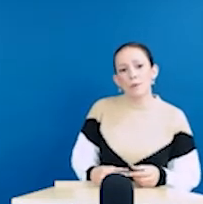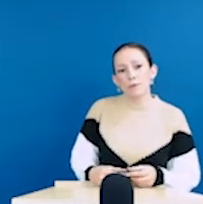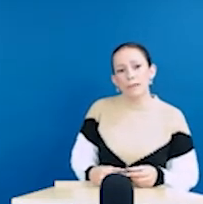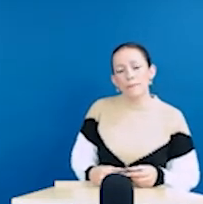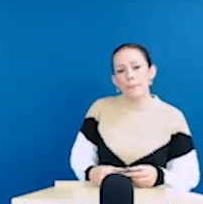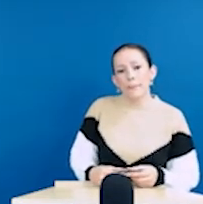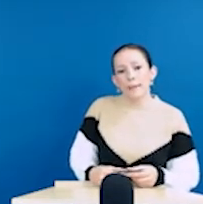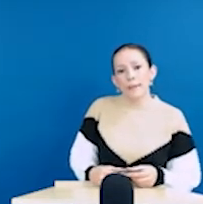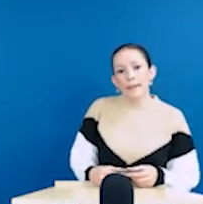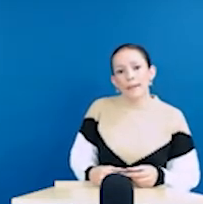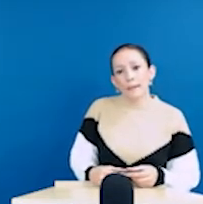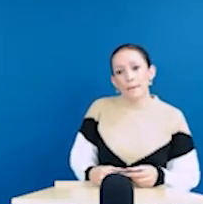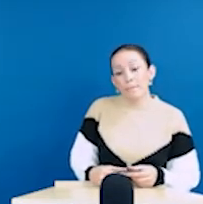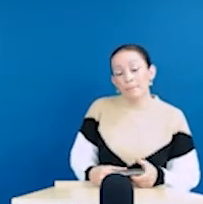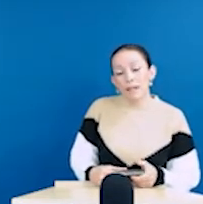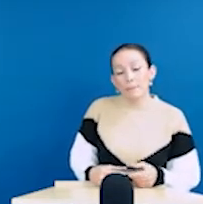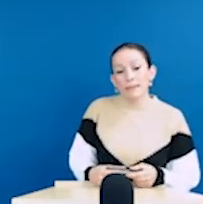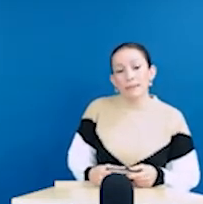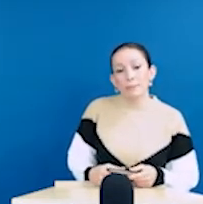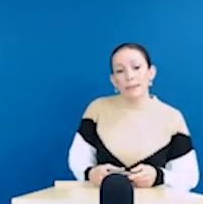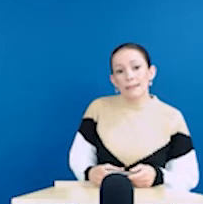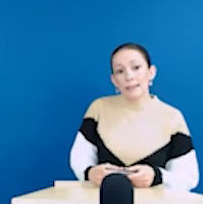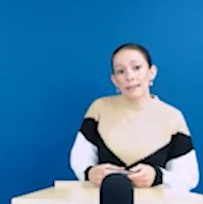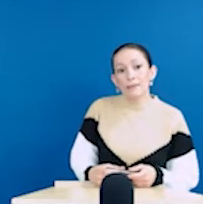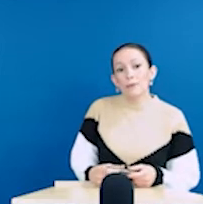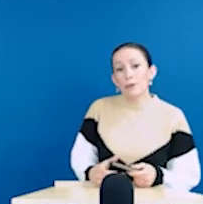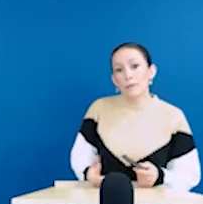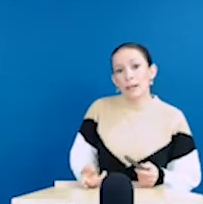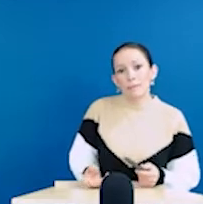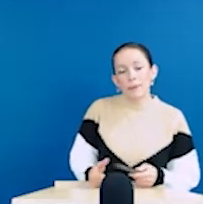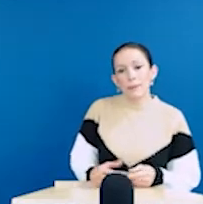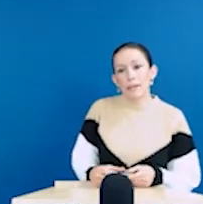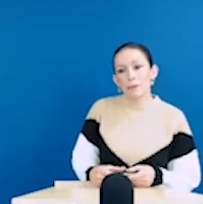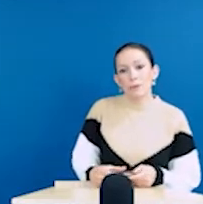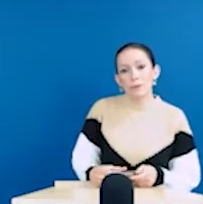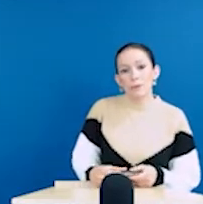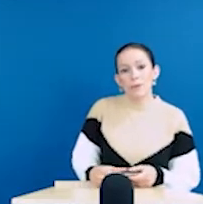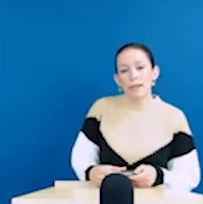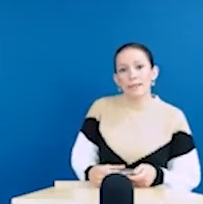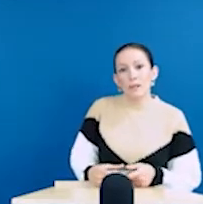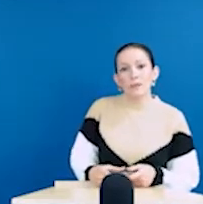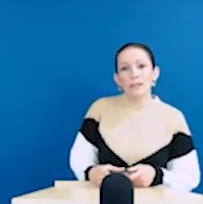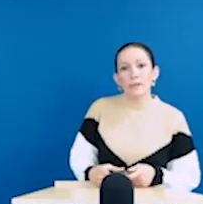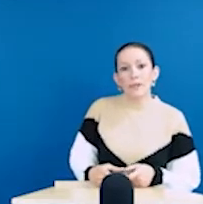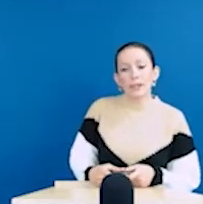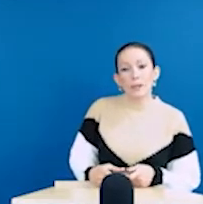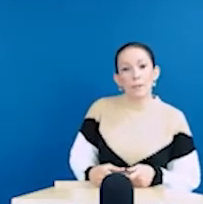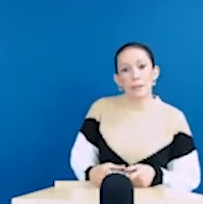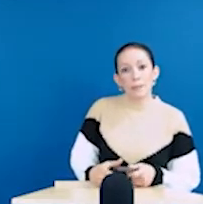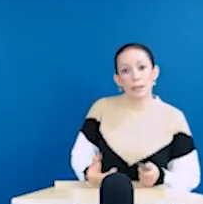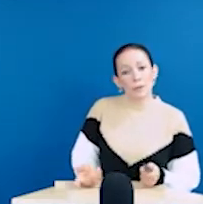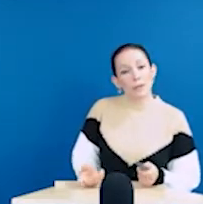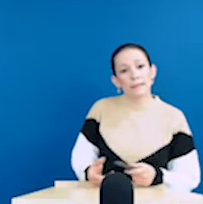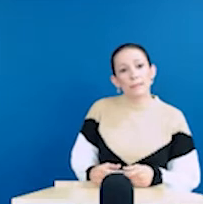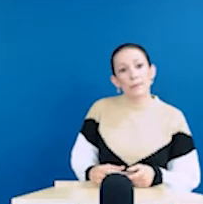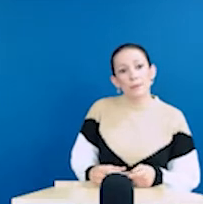en la mucosa, que para el paciente puede ser normal, pero para nosotros es algo significativo